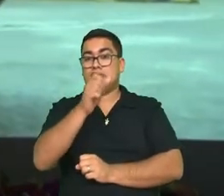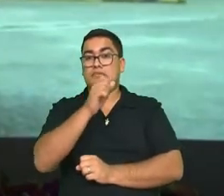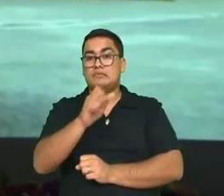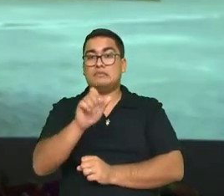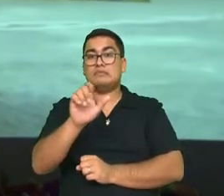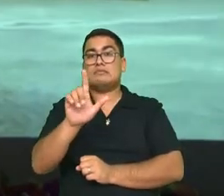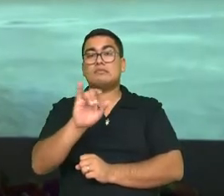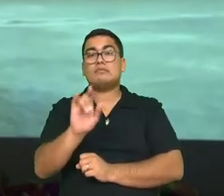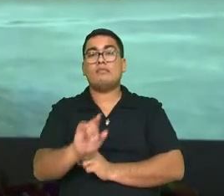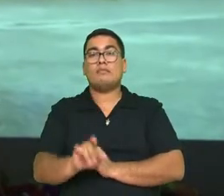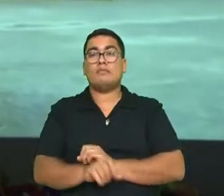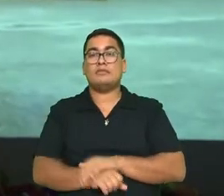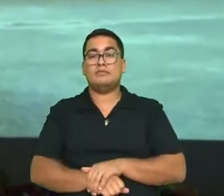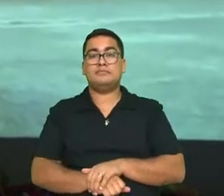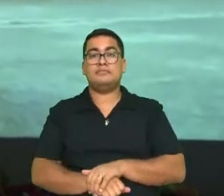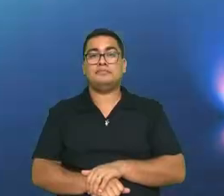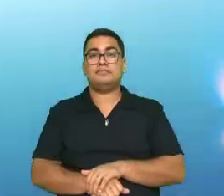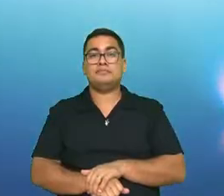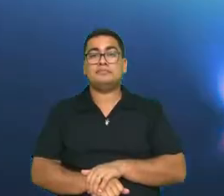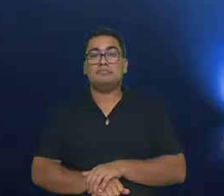parlamentario, informó Liz Escoto.